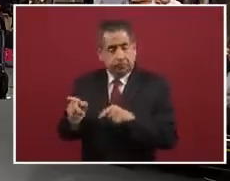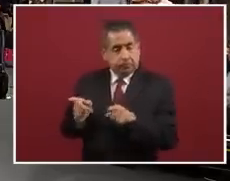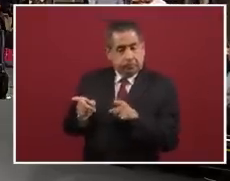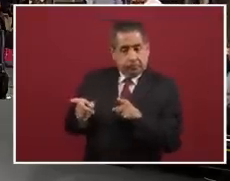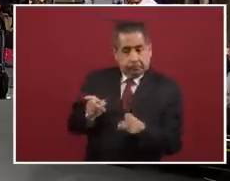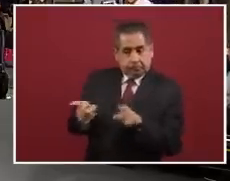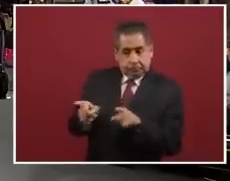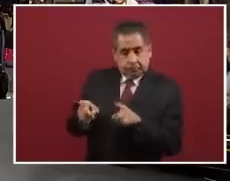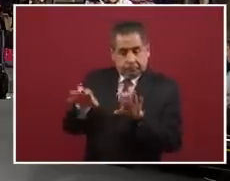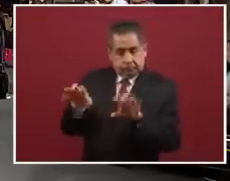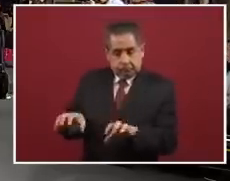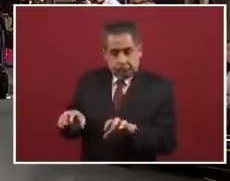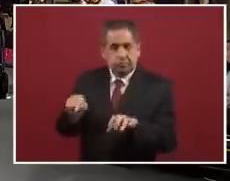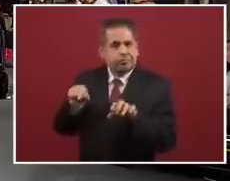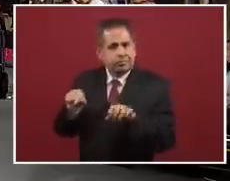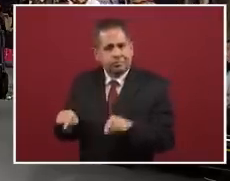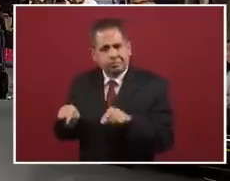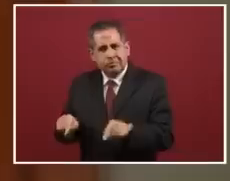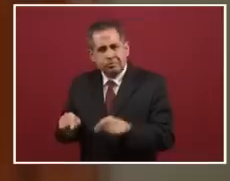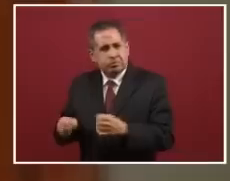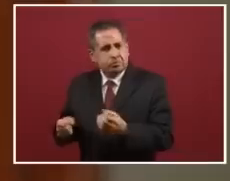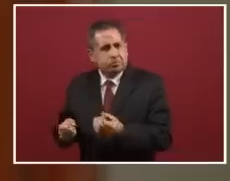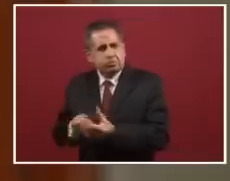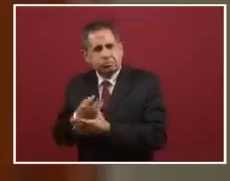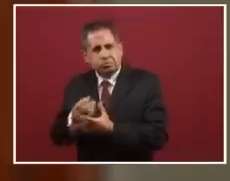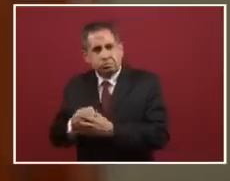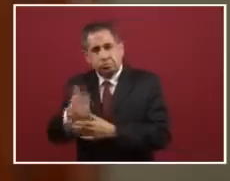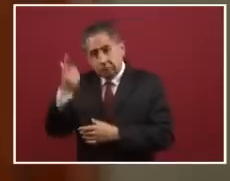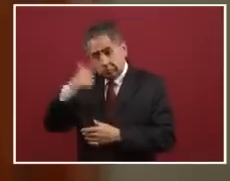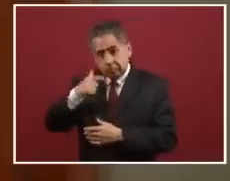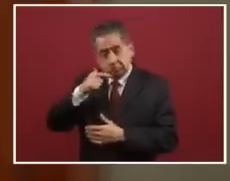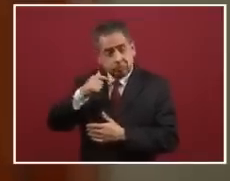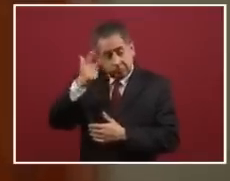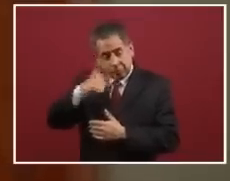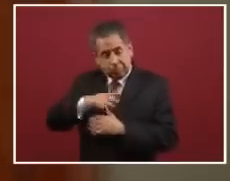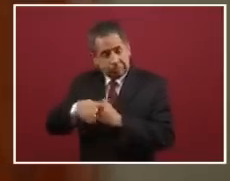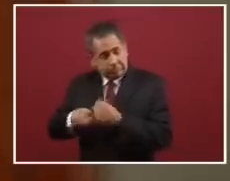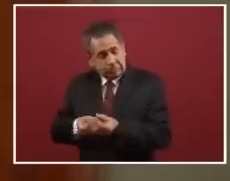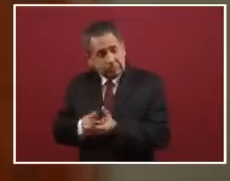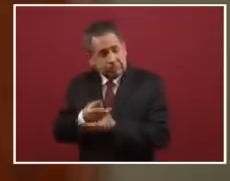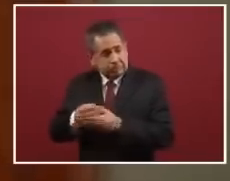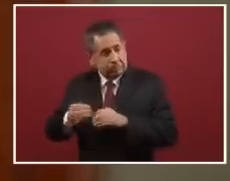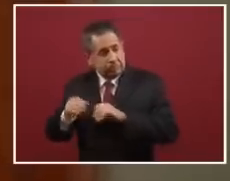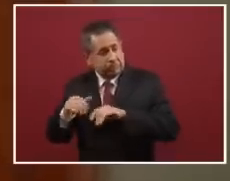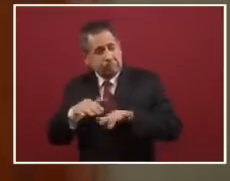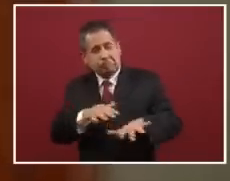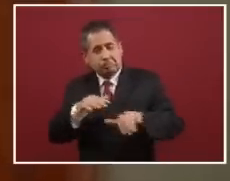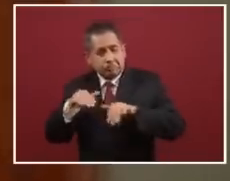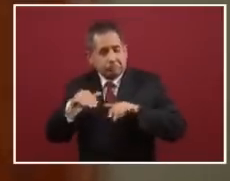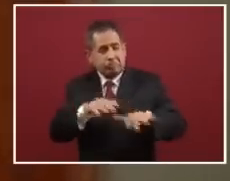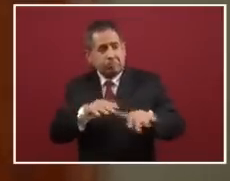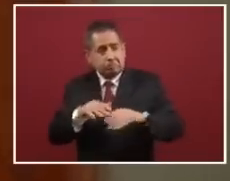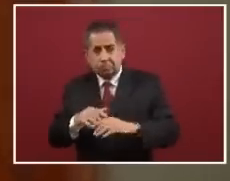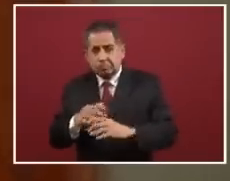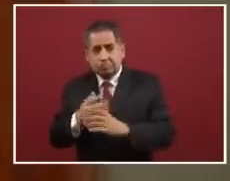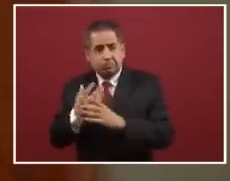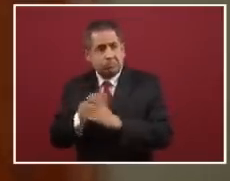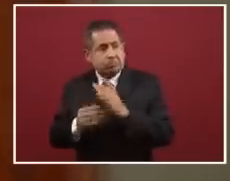pueblos están saliendo casi todas las noches y han estado saliendo por un año o más